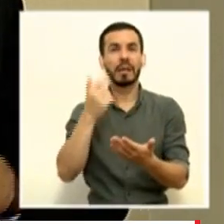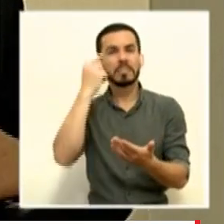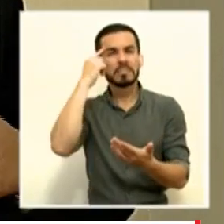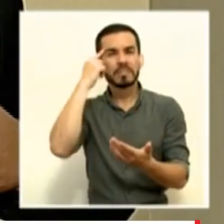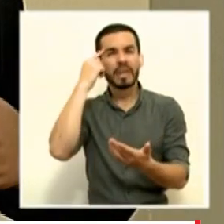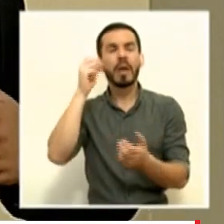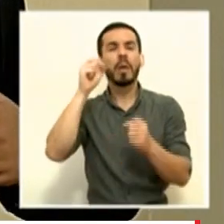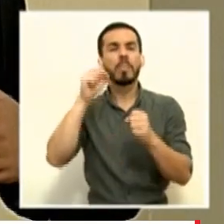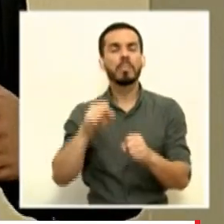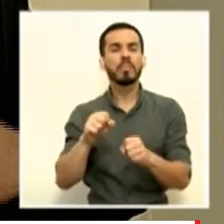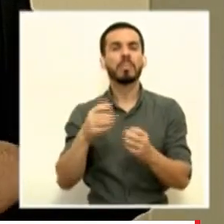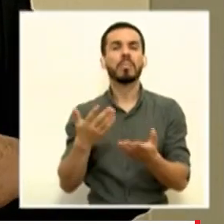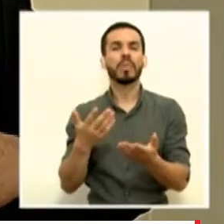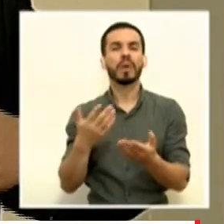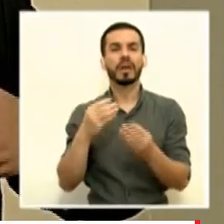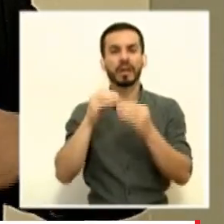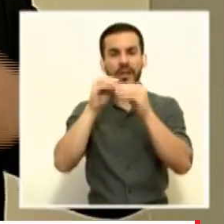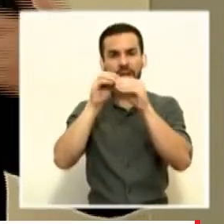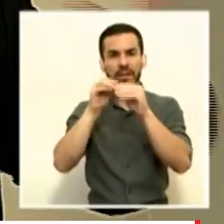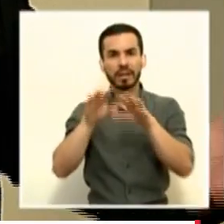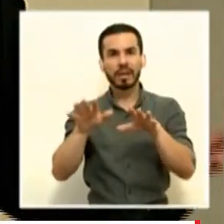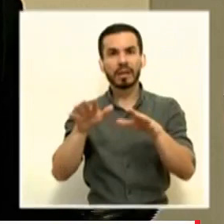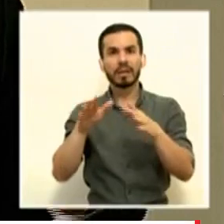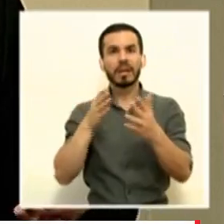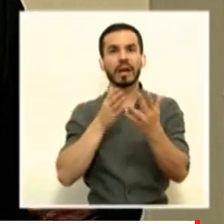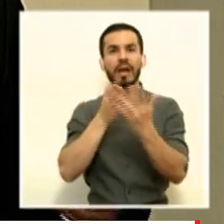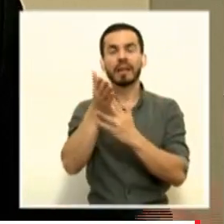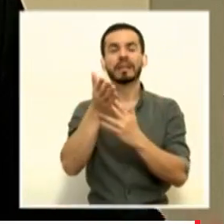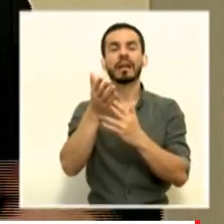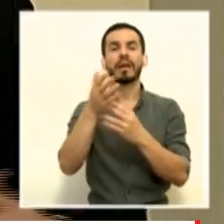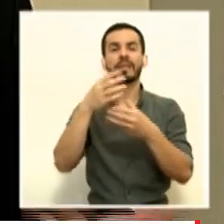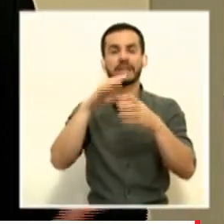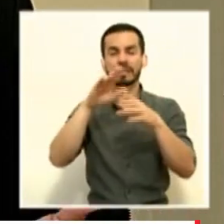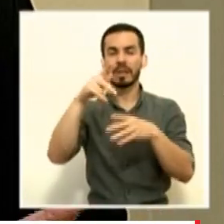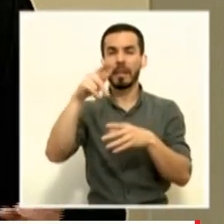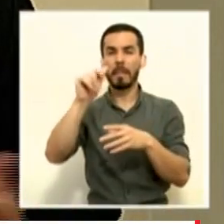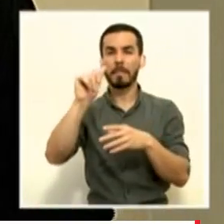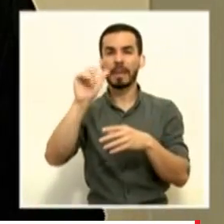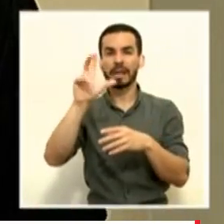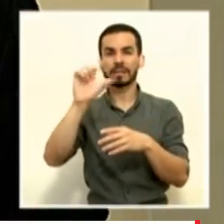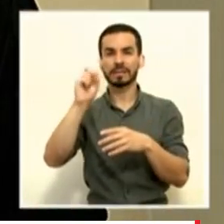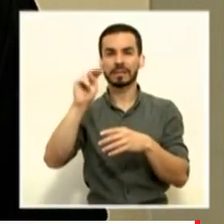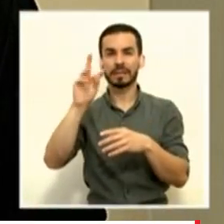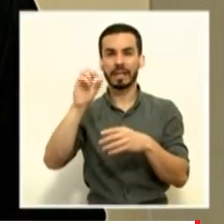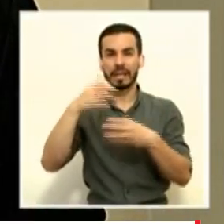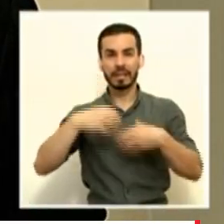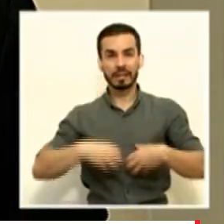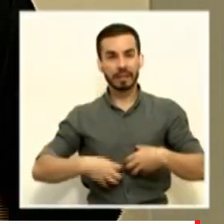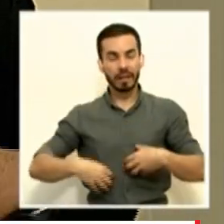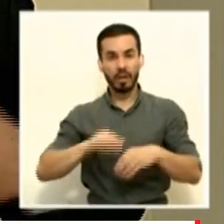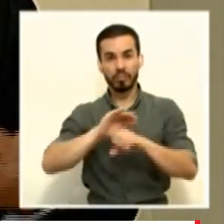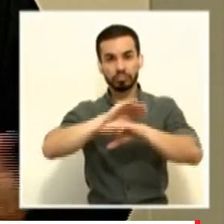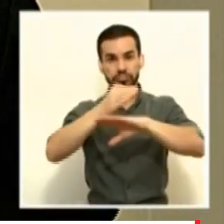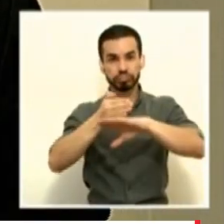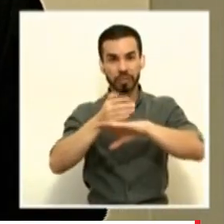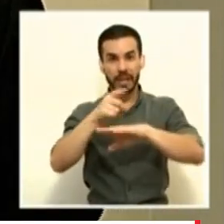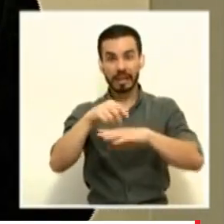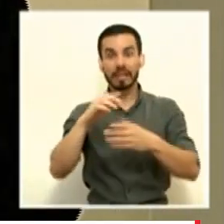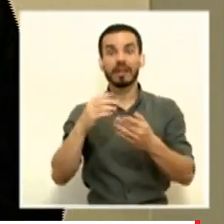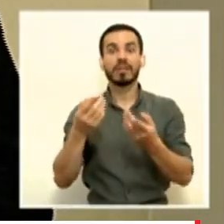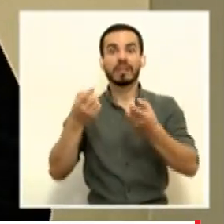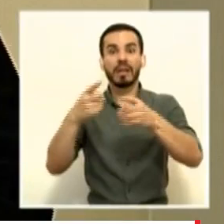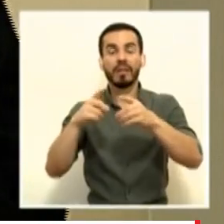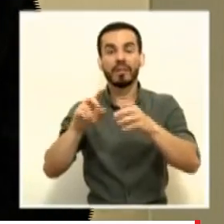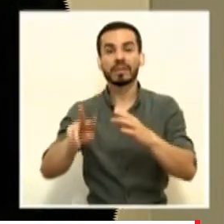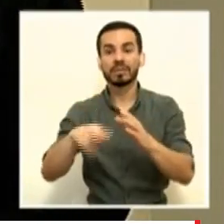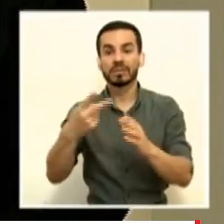piensa que puede haber transmisión a través de la placenta, algo que es muy extraño. Y los efectos secundarios,